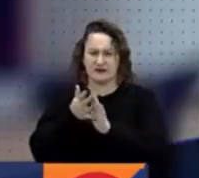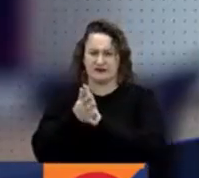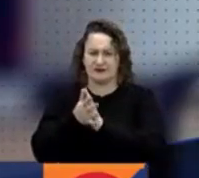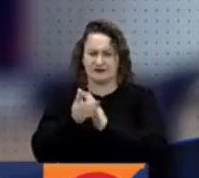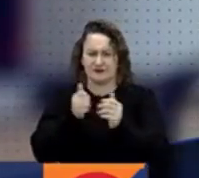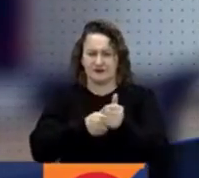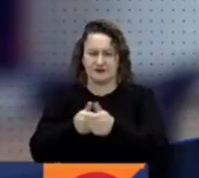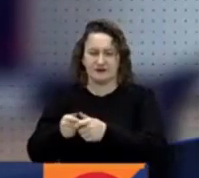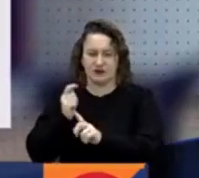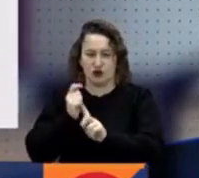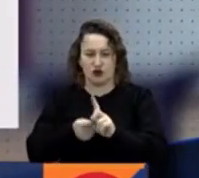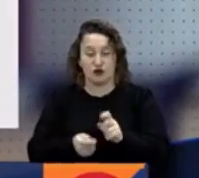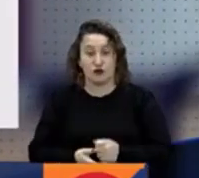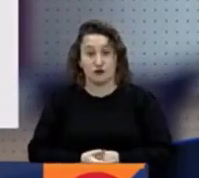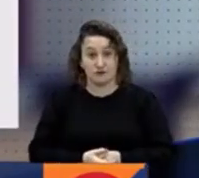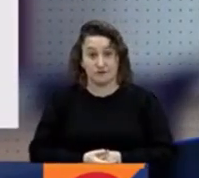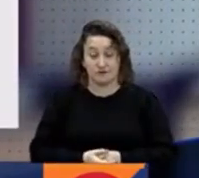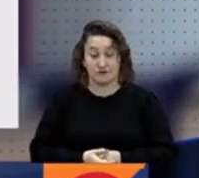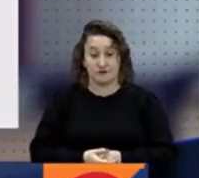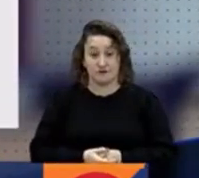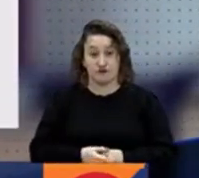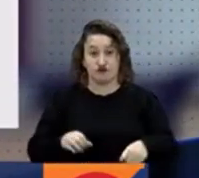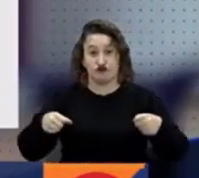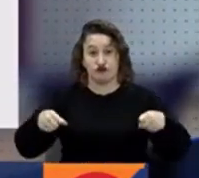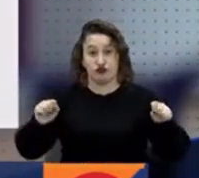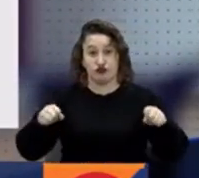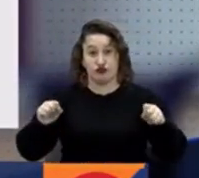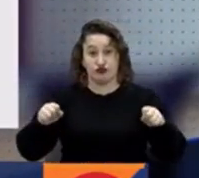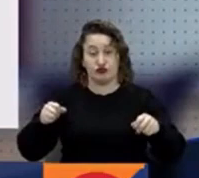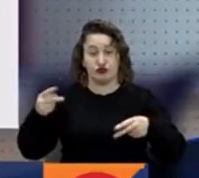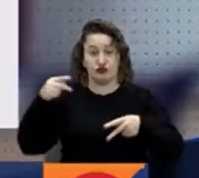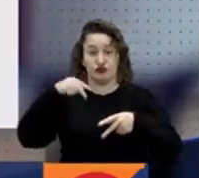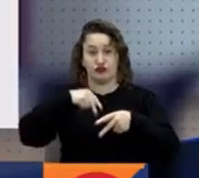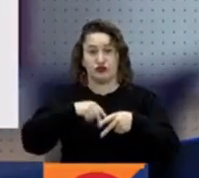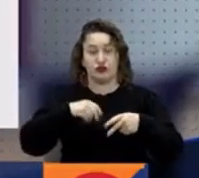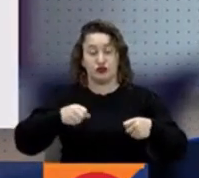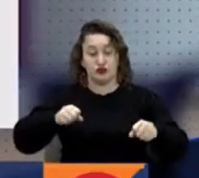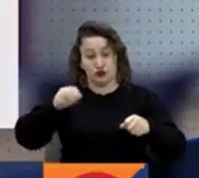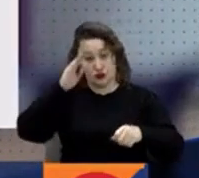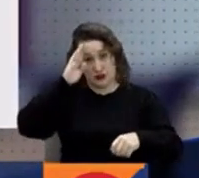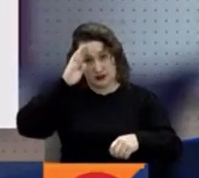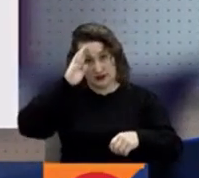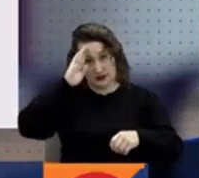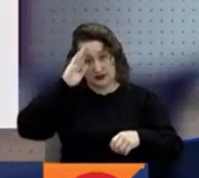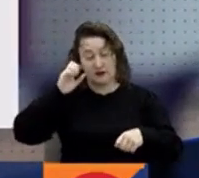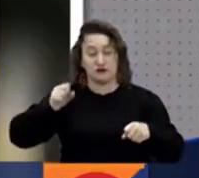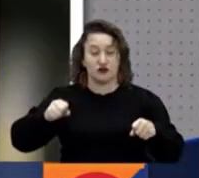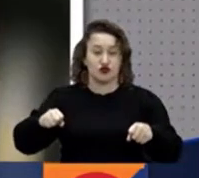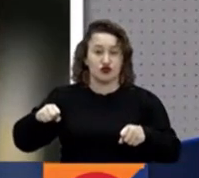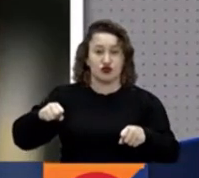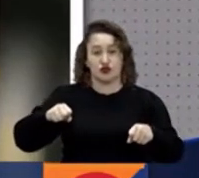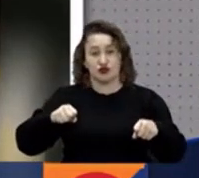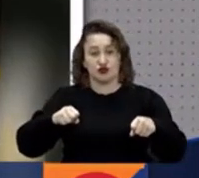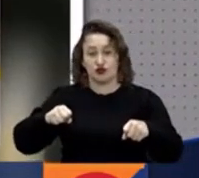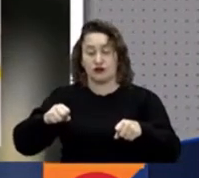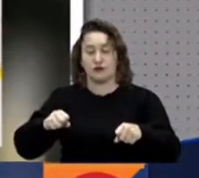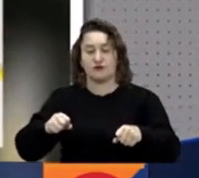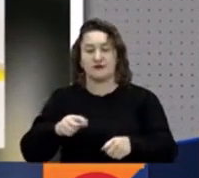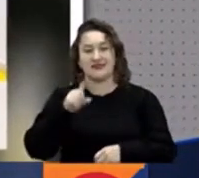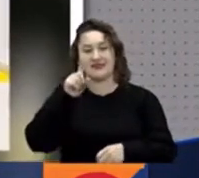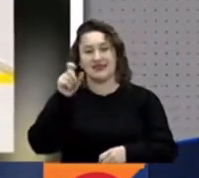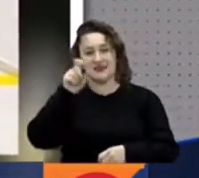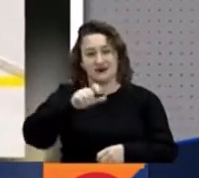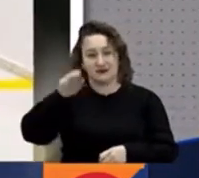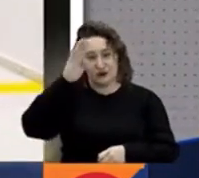cada uno. El encargado de conducir la motocicleta uniformada de la Policía Nacional con la cual abordan a la víctima. Los 6 uniformados